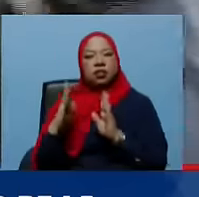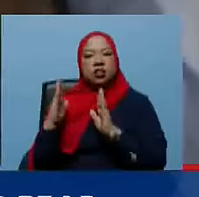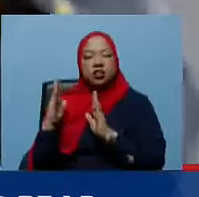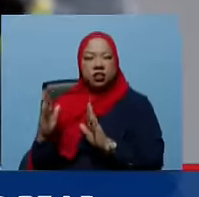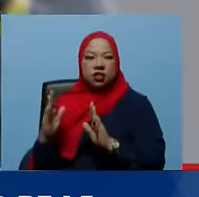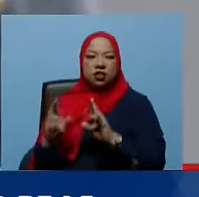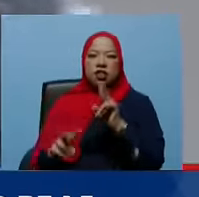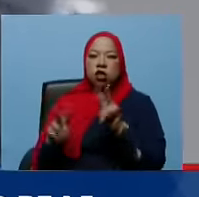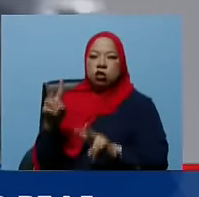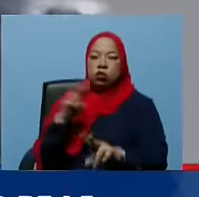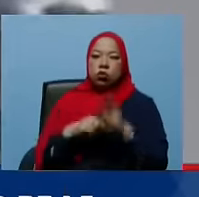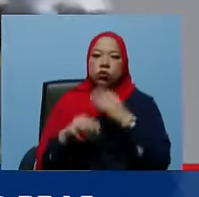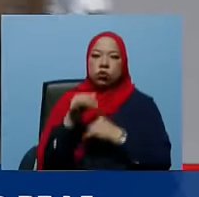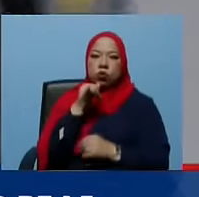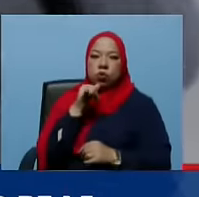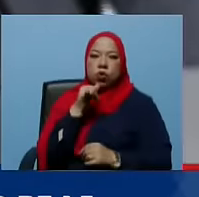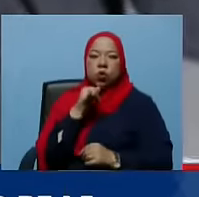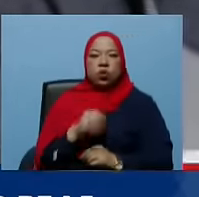expresión,